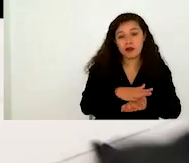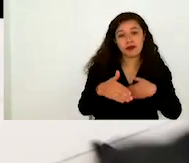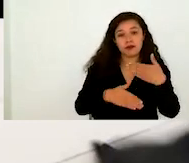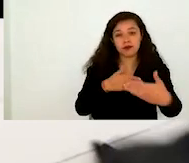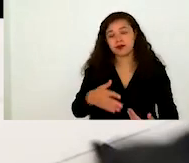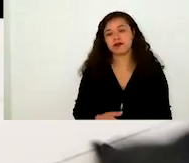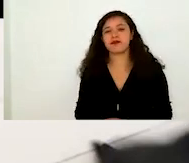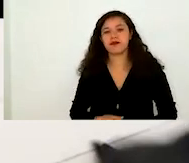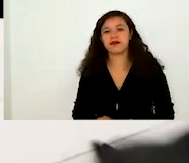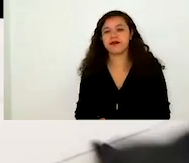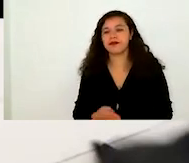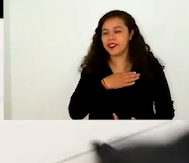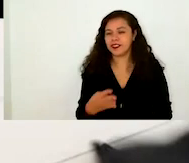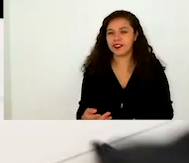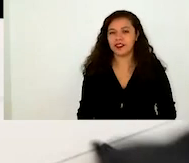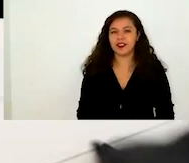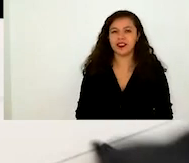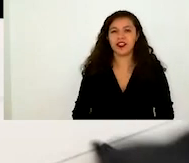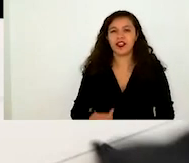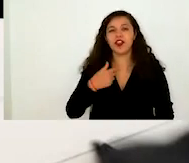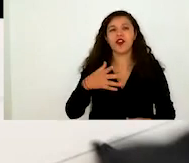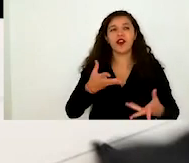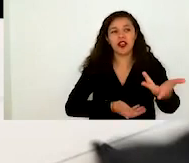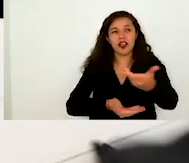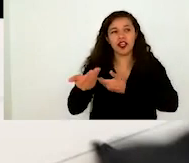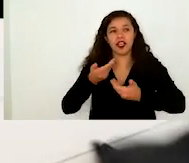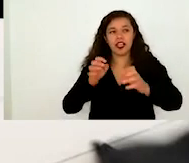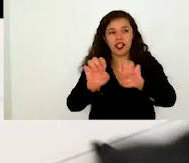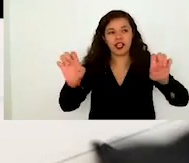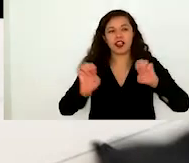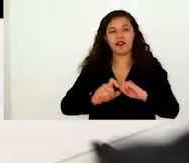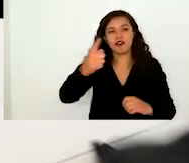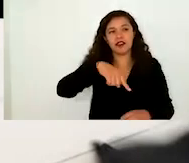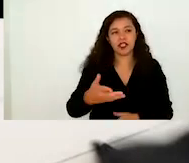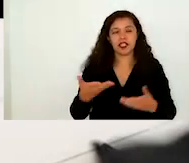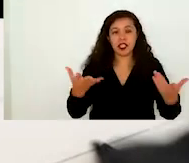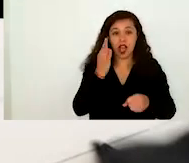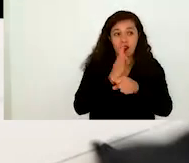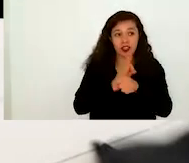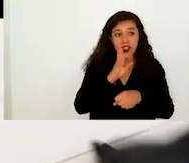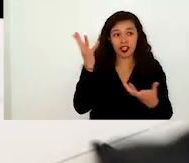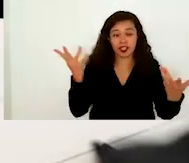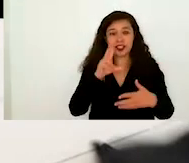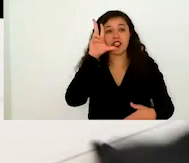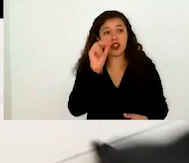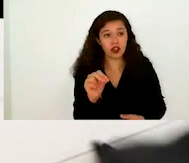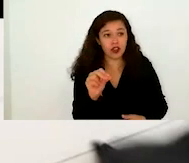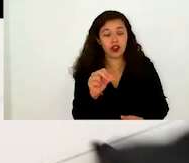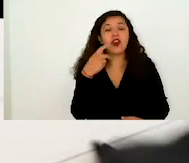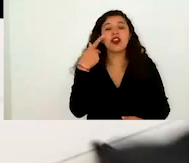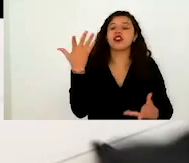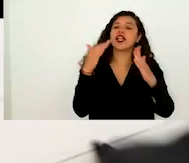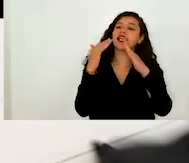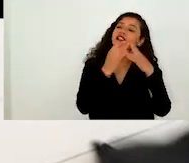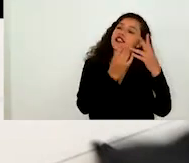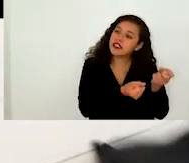les voy a les voy a compartir un pequeño ejercicio que ustedes van a hacer nos van a estar ahorita lo van a lograr y abra su casa